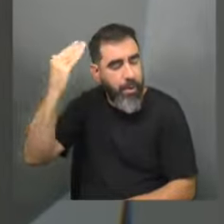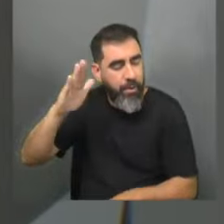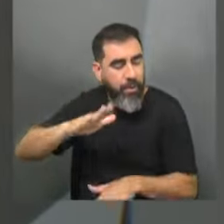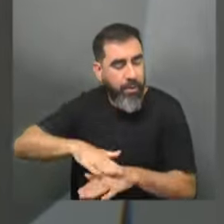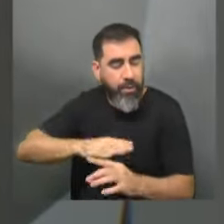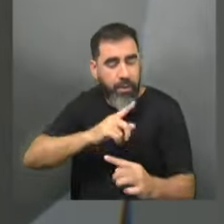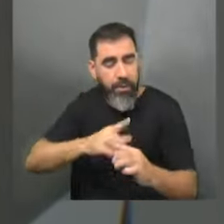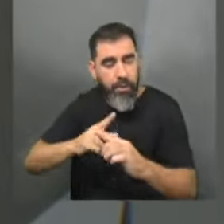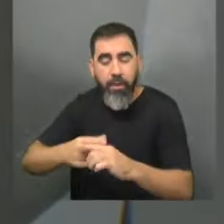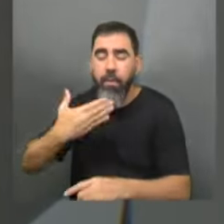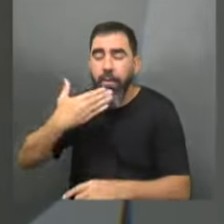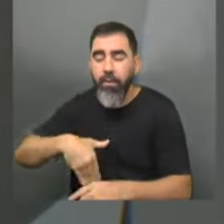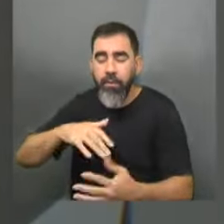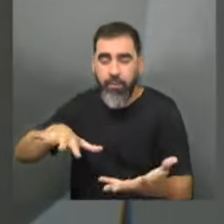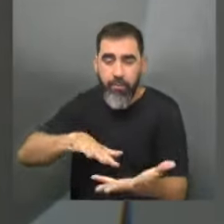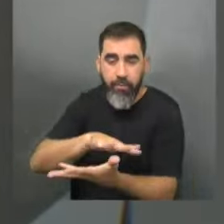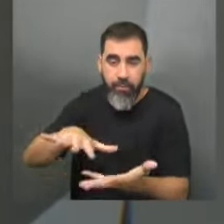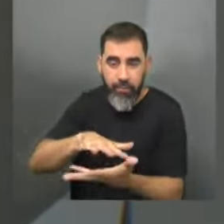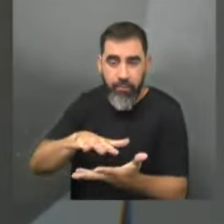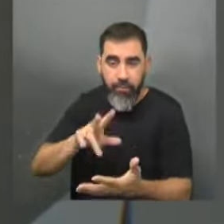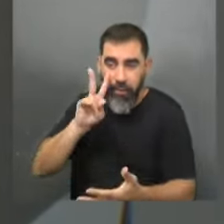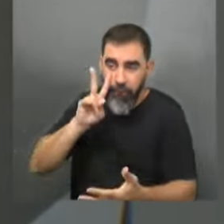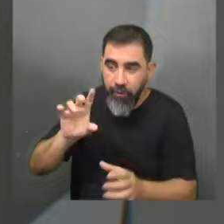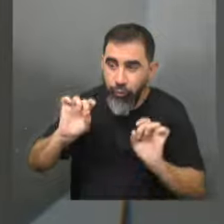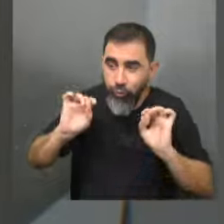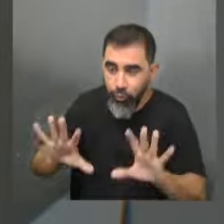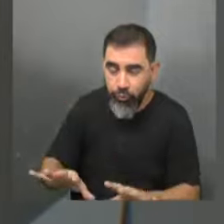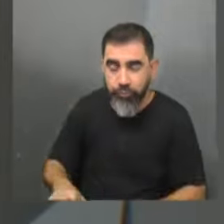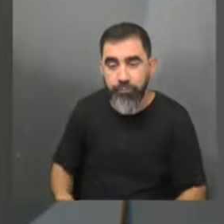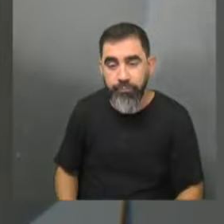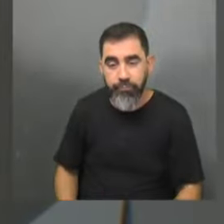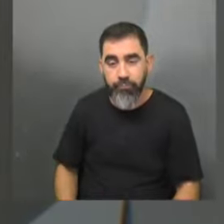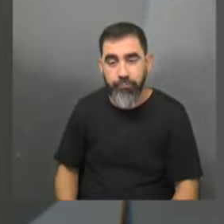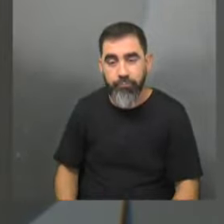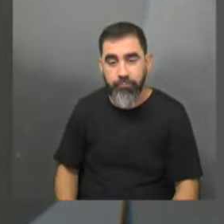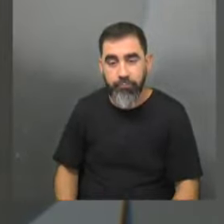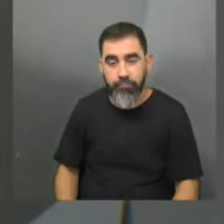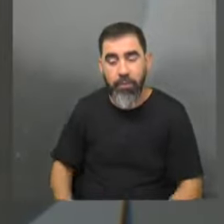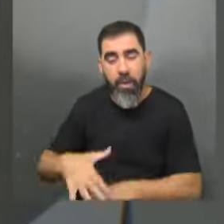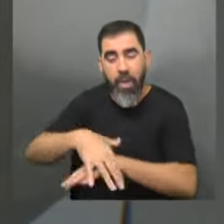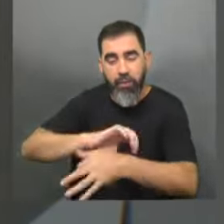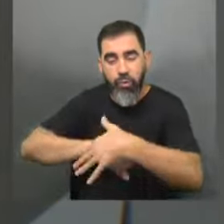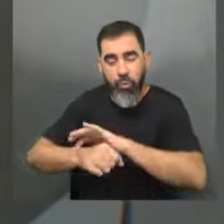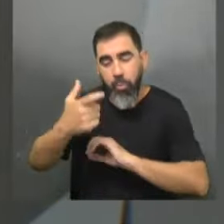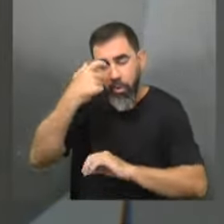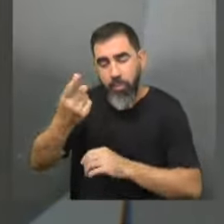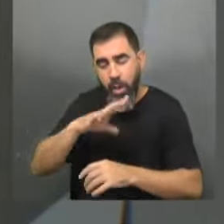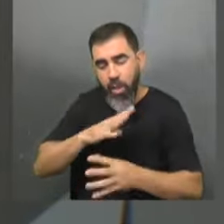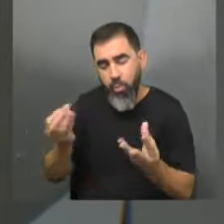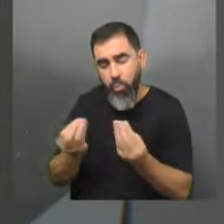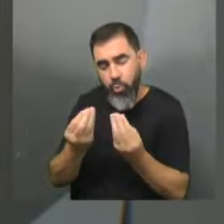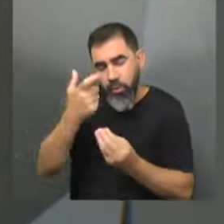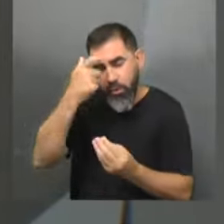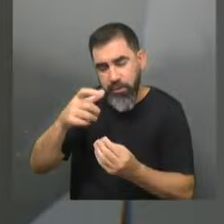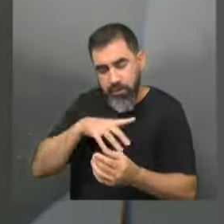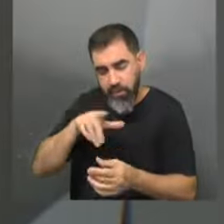era entender mucho más de lo que se estaba viendo a través de esta ciencia como antropología, pero hay muchas otras que seguramente también